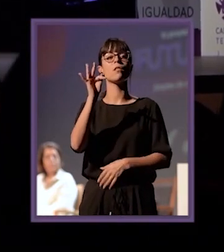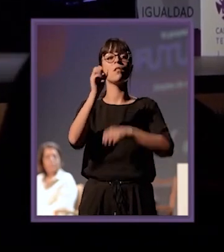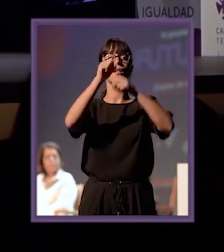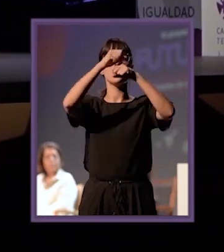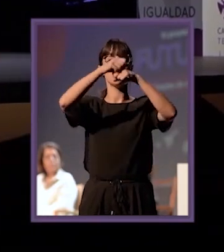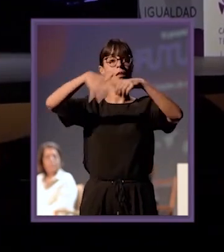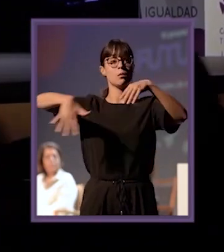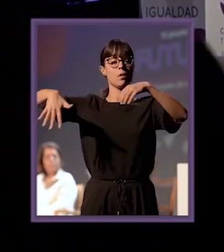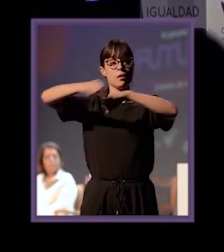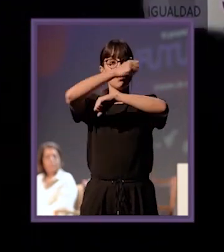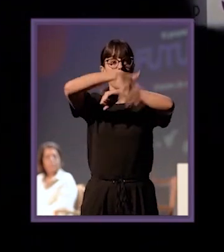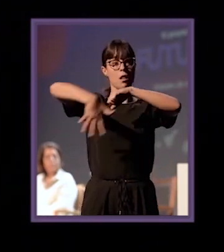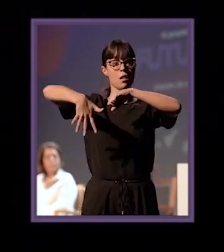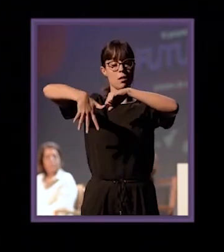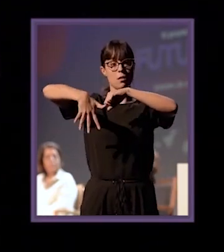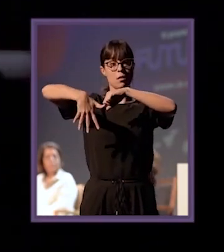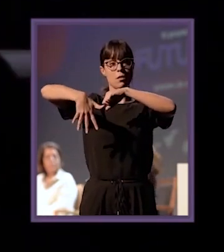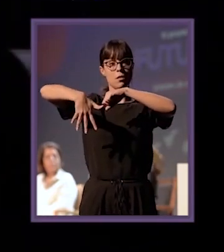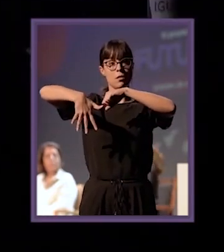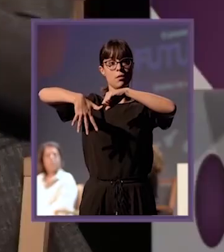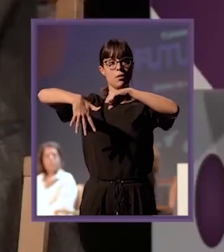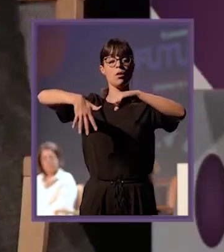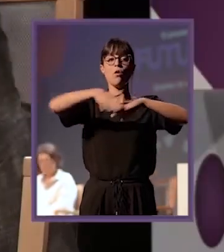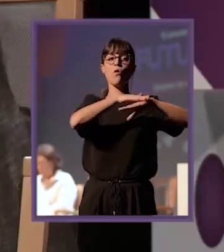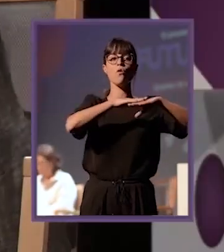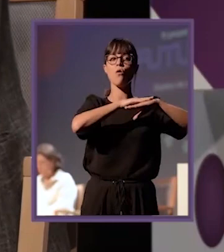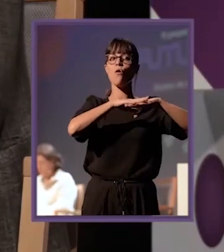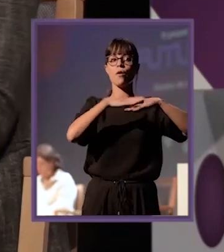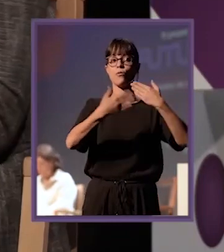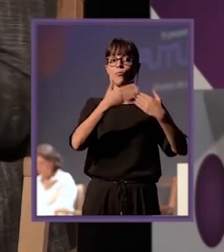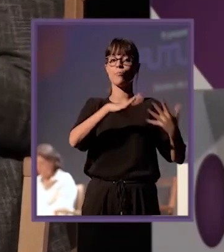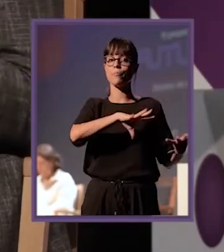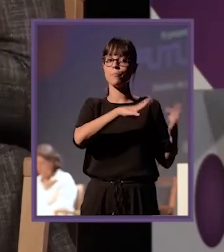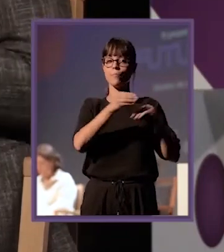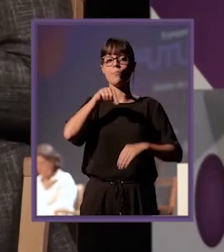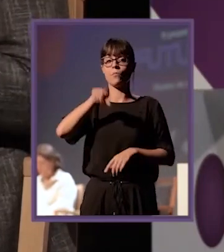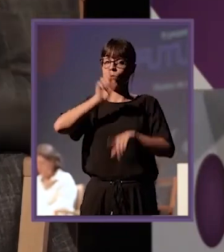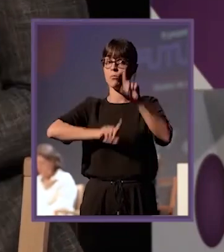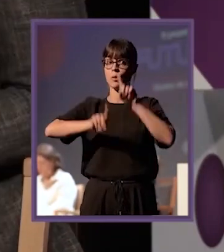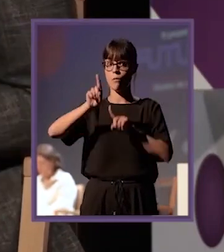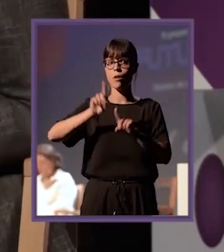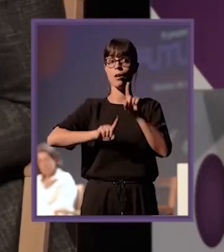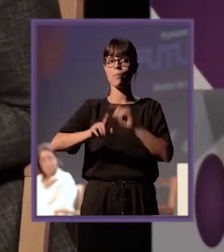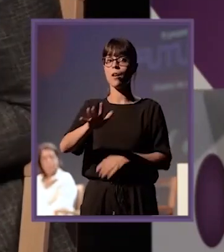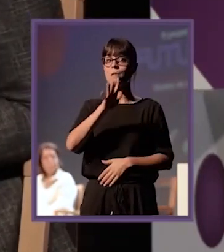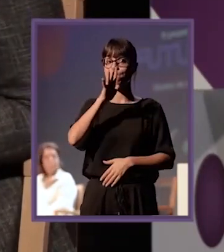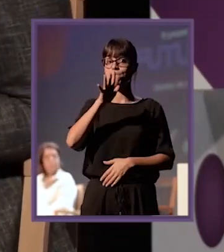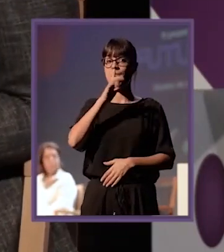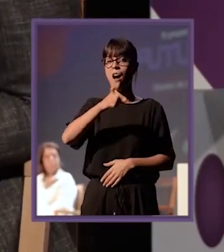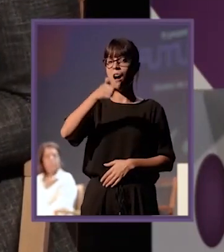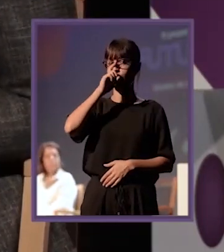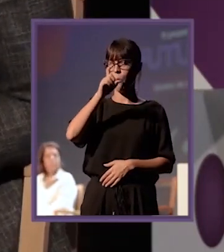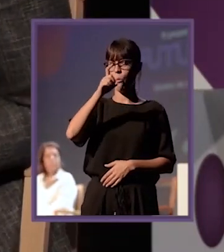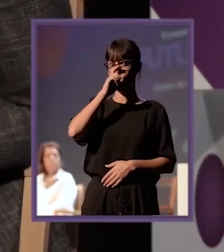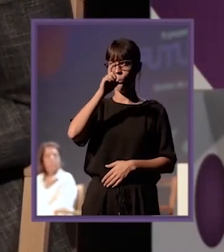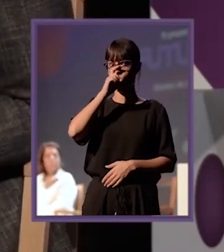tenemos la modernización de la Administración. Otro de los problemas de Canarias es la obsolescencia